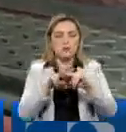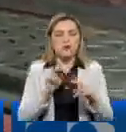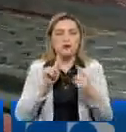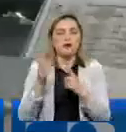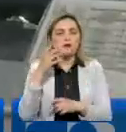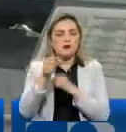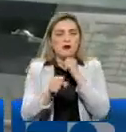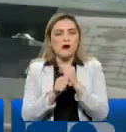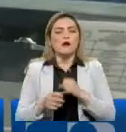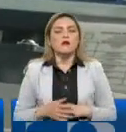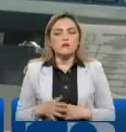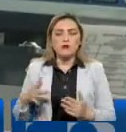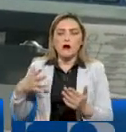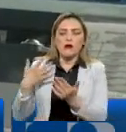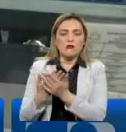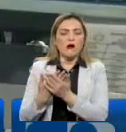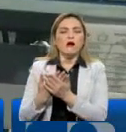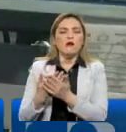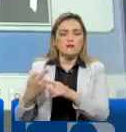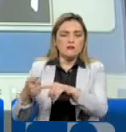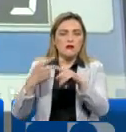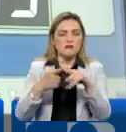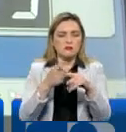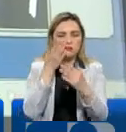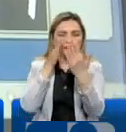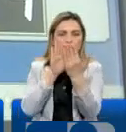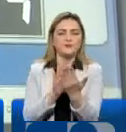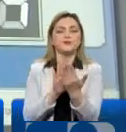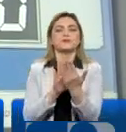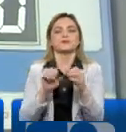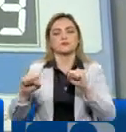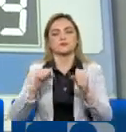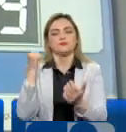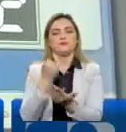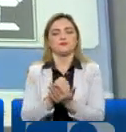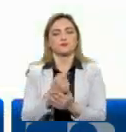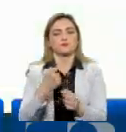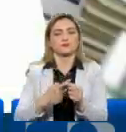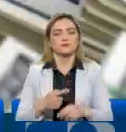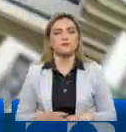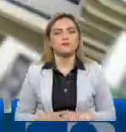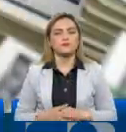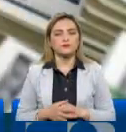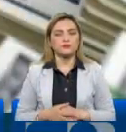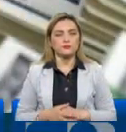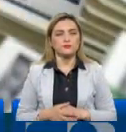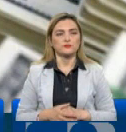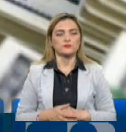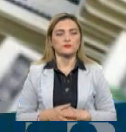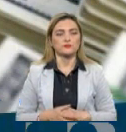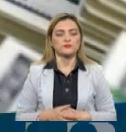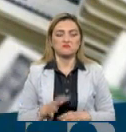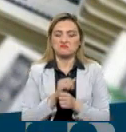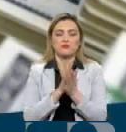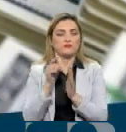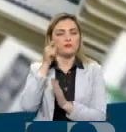año pasado deberán acudir a otro hogar y luego de forma presencial realizar la matriculación en Quito. En caso de no hacerlo, el próximo